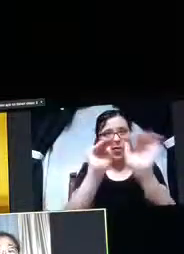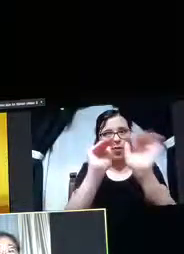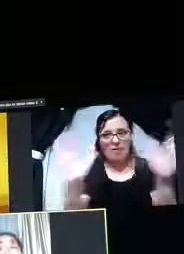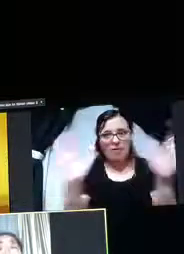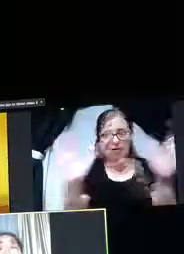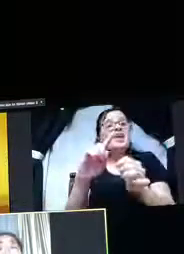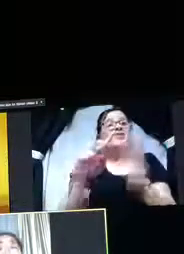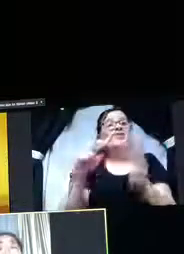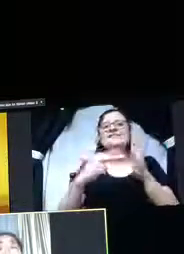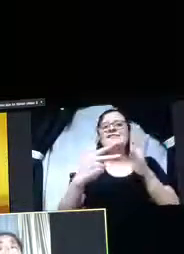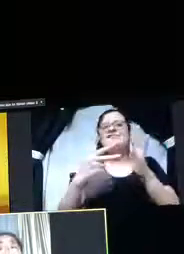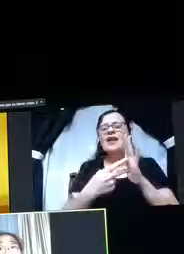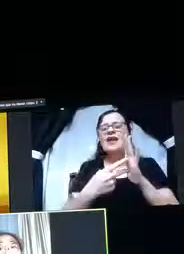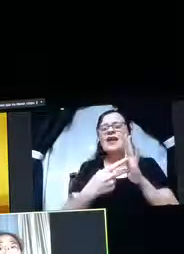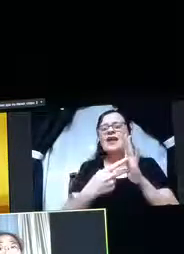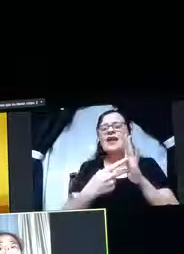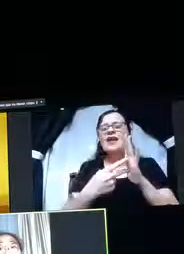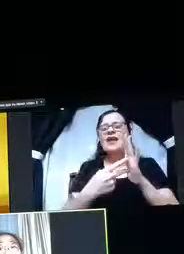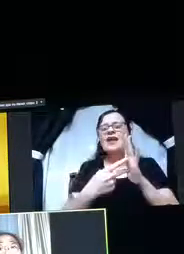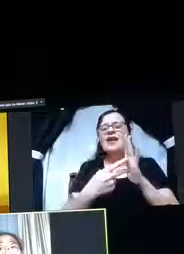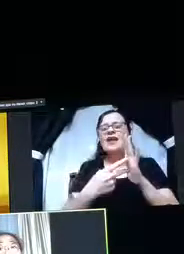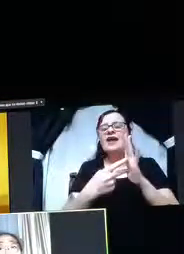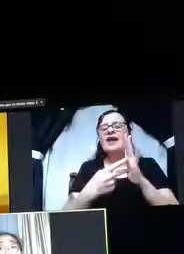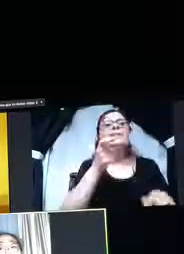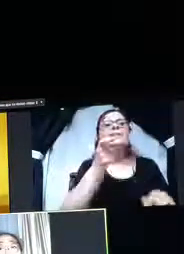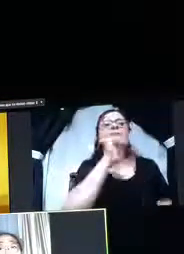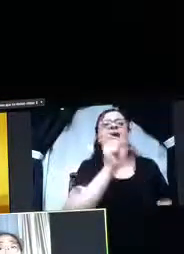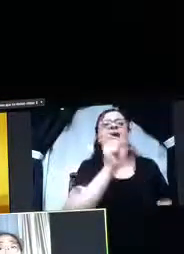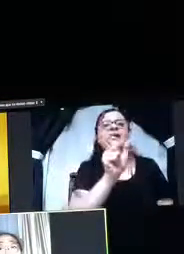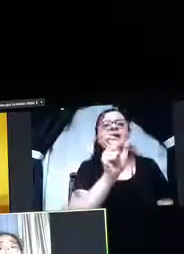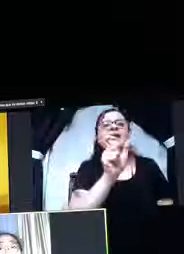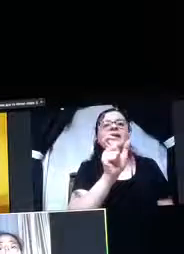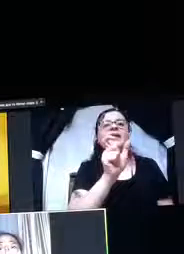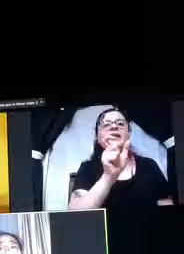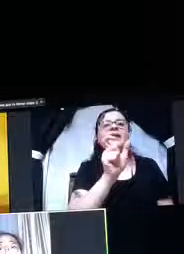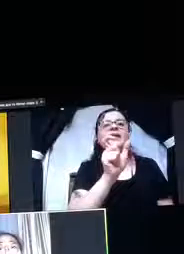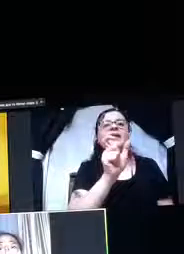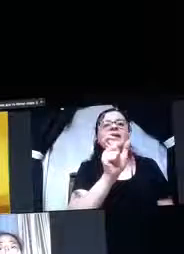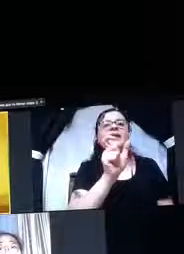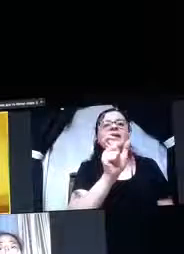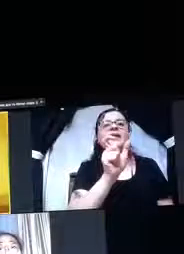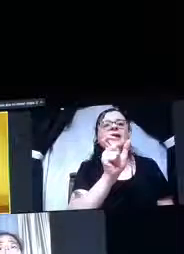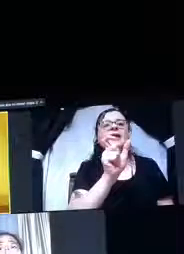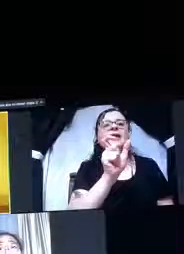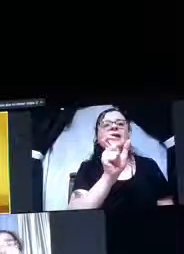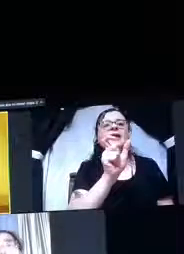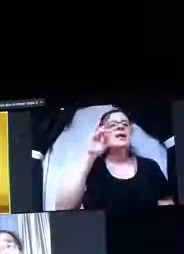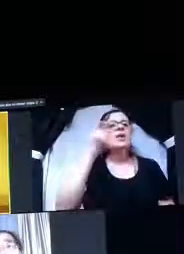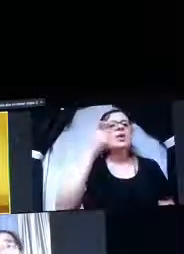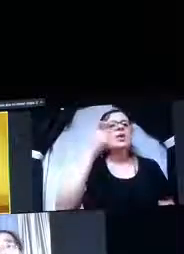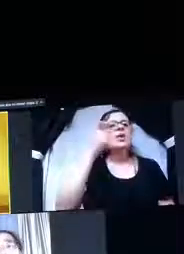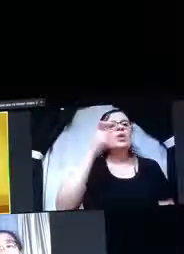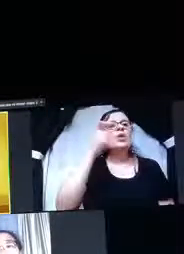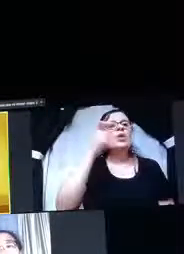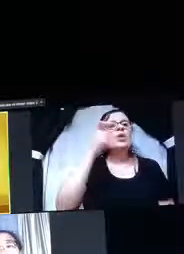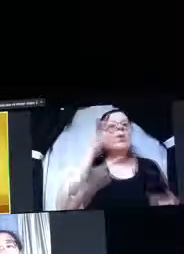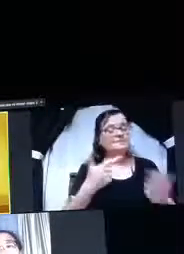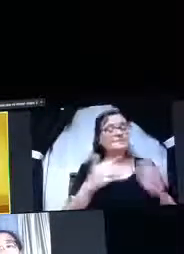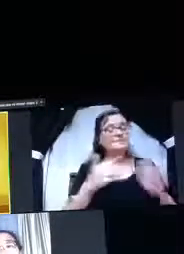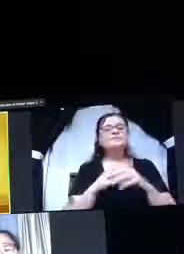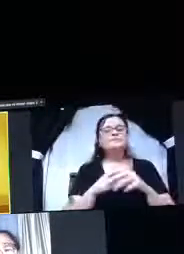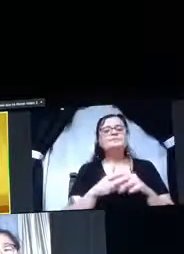propio accedan también a esta comprensión del lenguaje a través de la lectoescritura. Sí, lo que vamos haciendo, que es